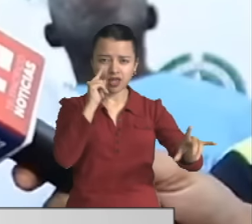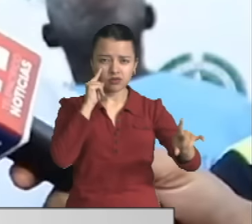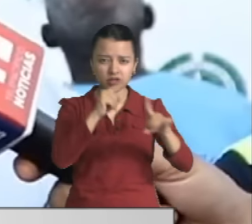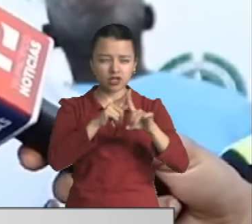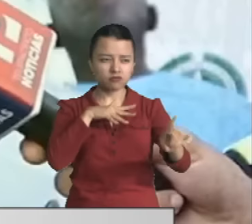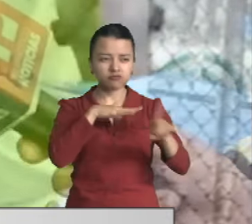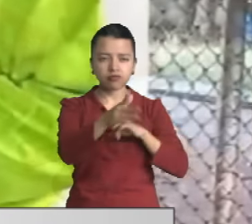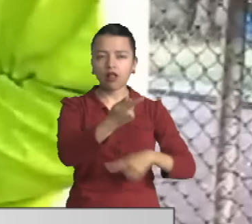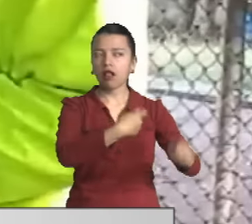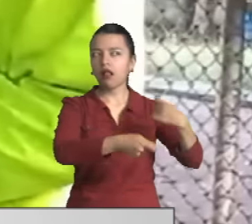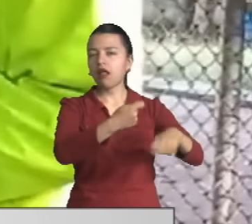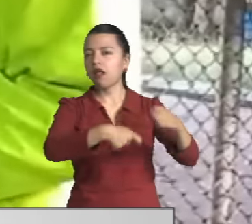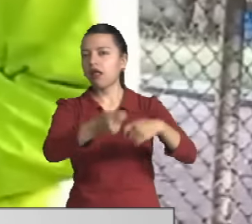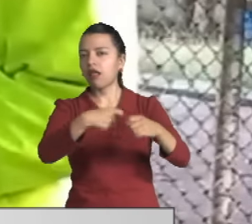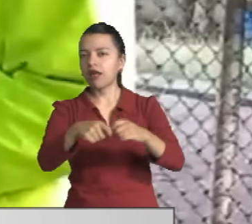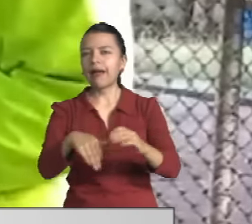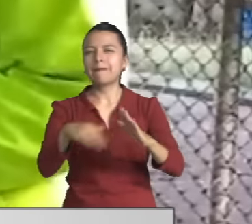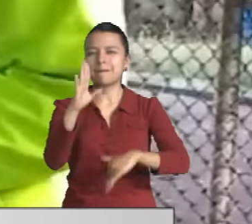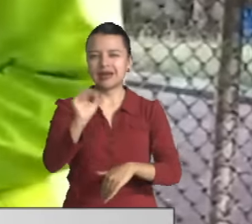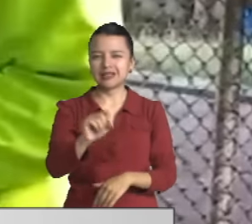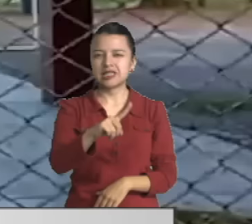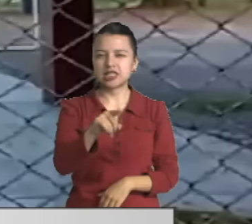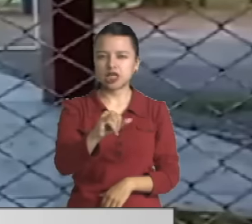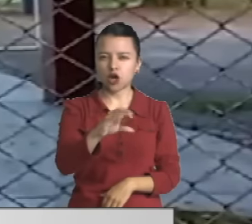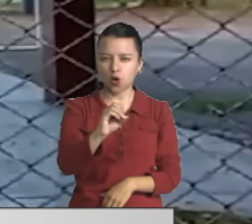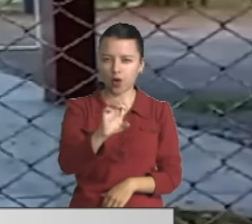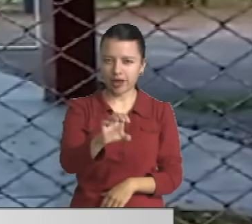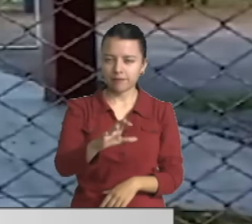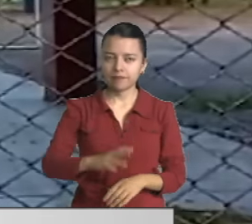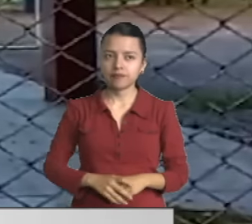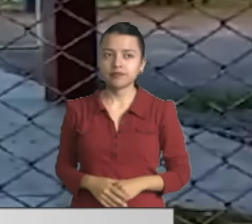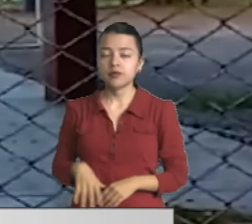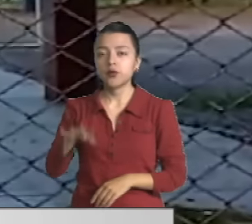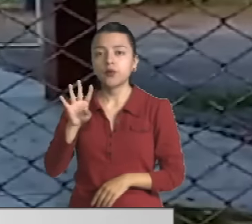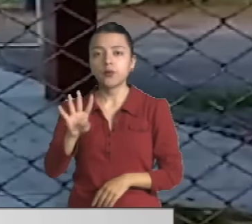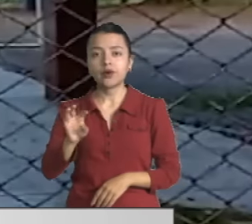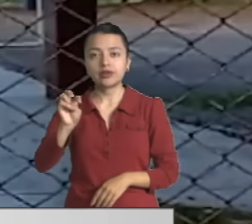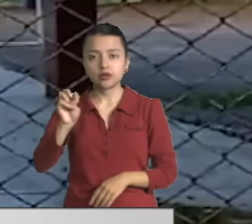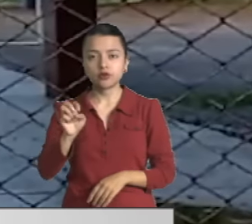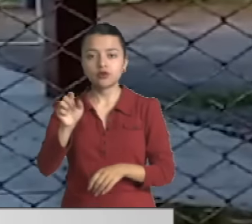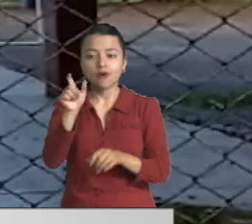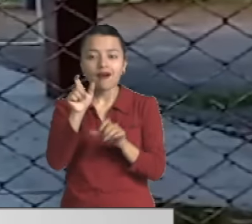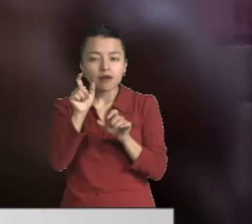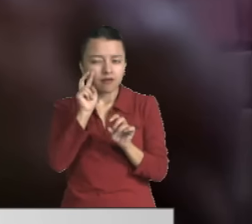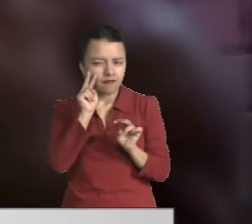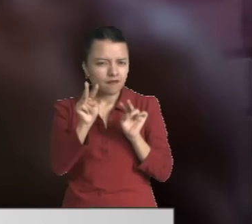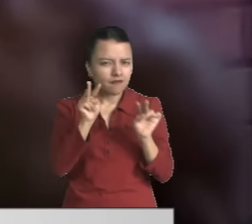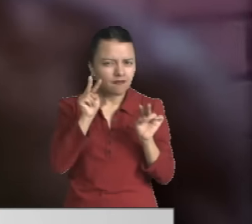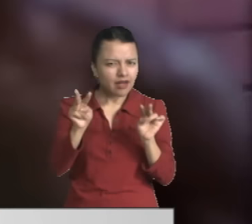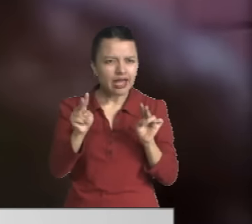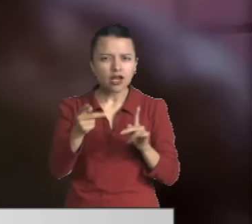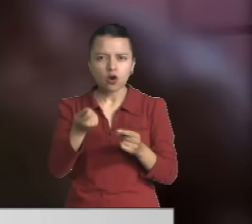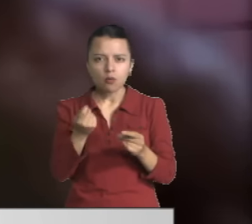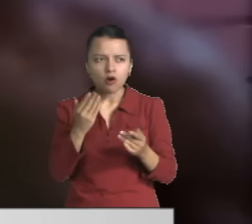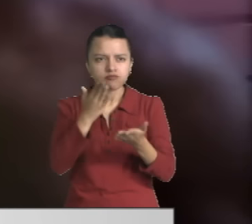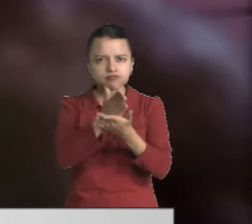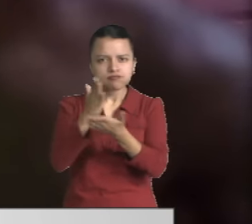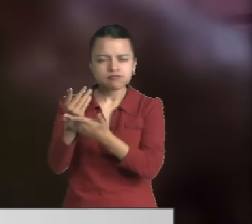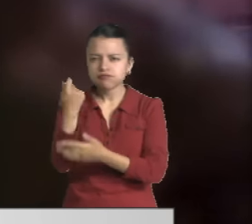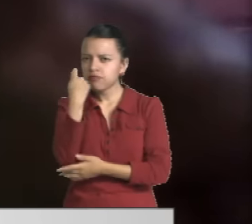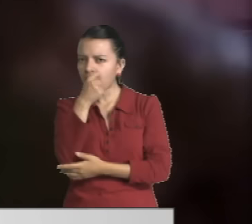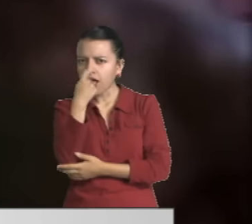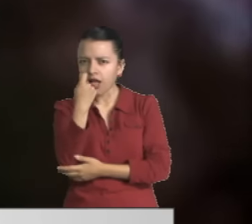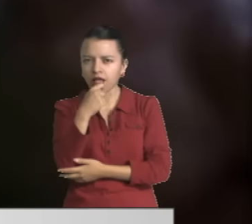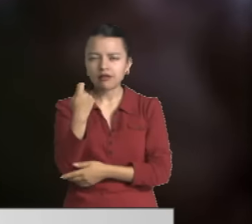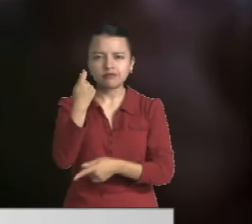del sector de Siloé. Las actividades de seguimiento dejaron al descubierto 48 eventos en los que se observa la comercialización de dosis de